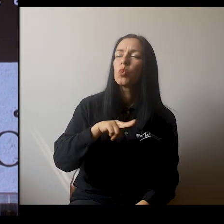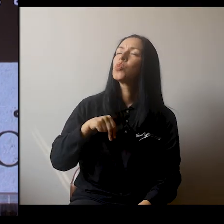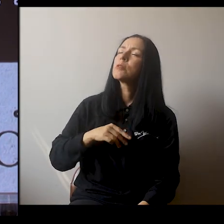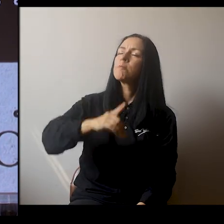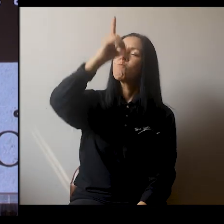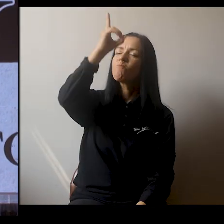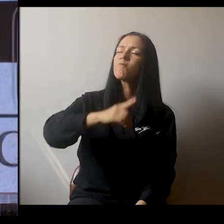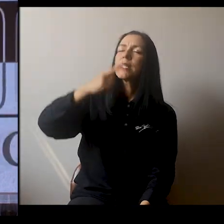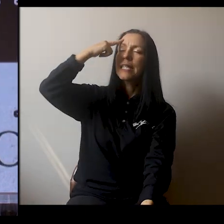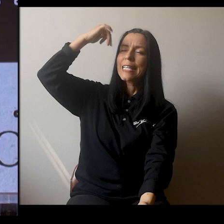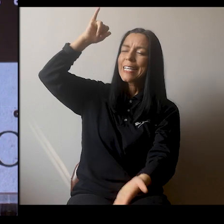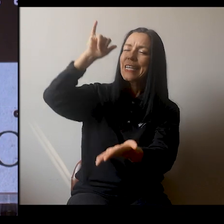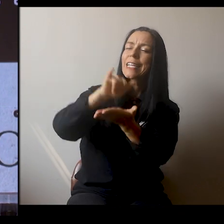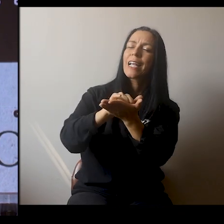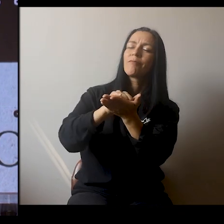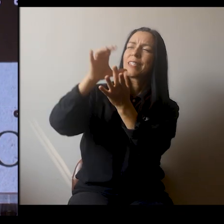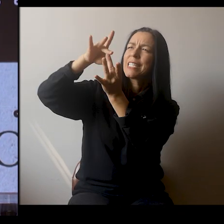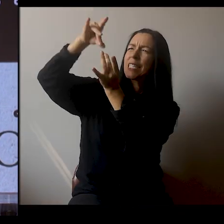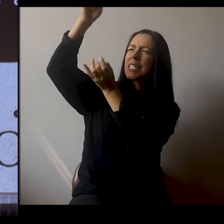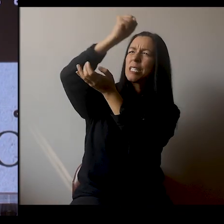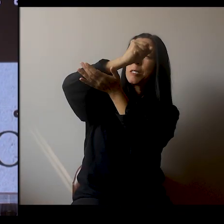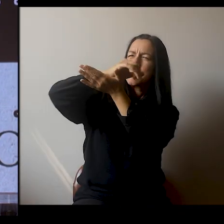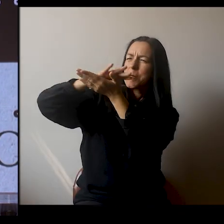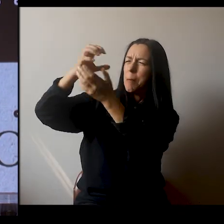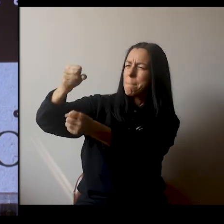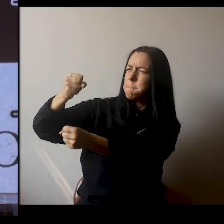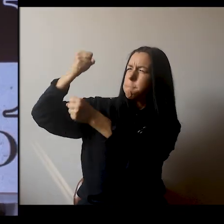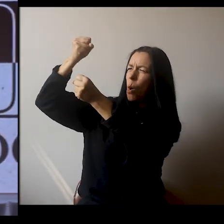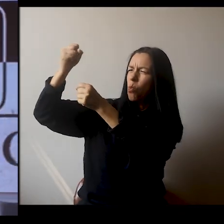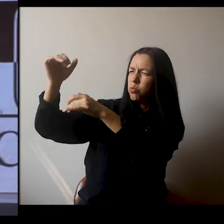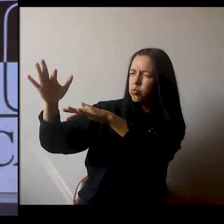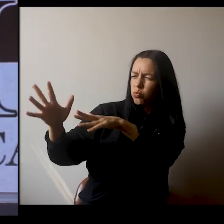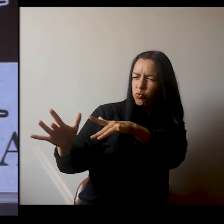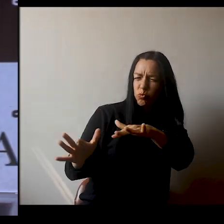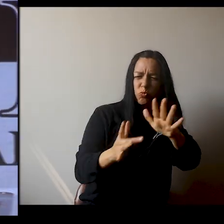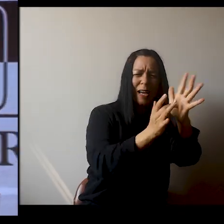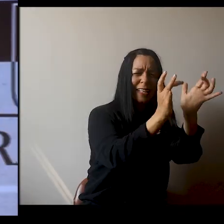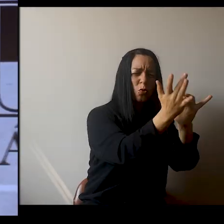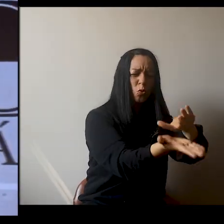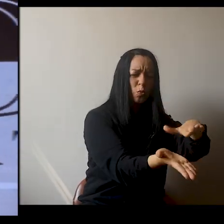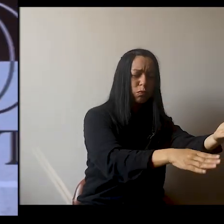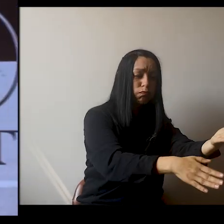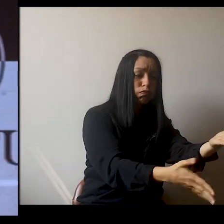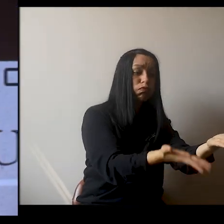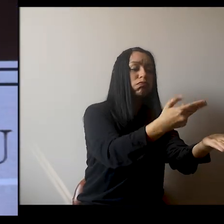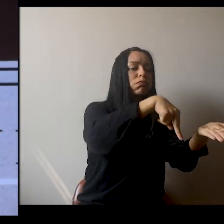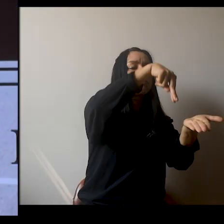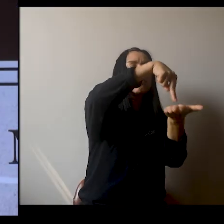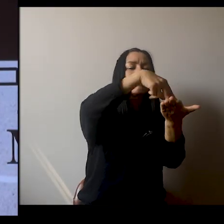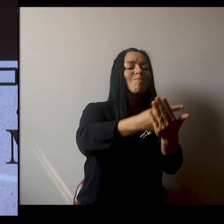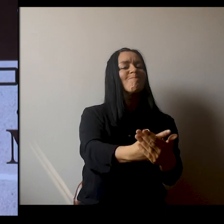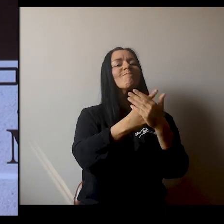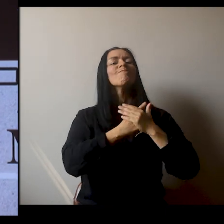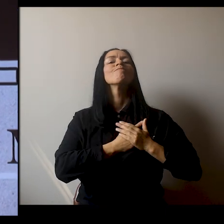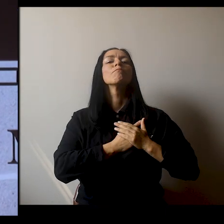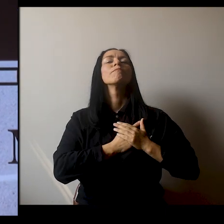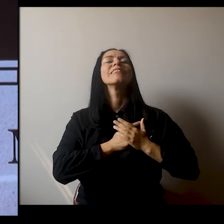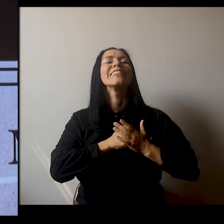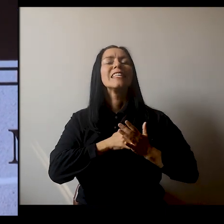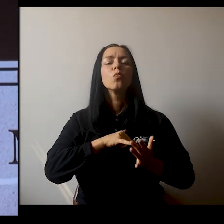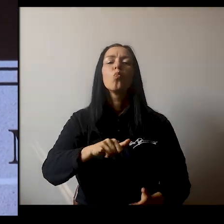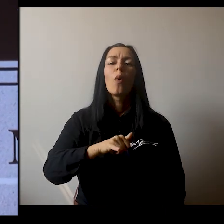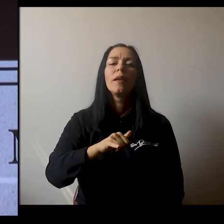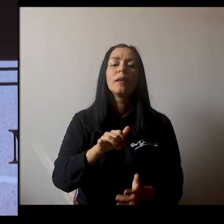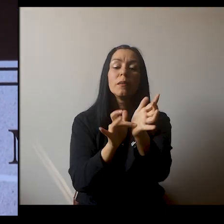nosotros decidimos creer eso, que el poder que resucitó a Jesús de la muerte está en